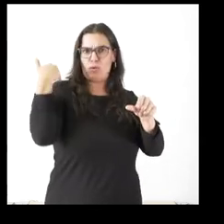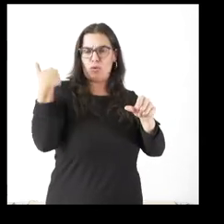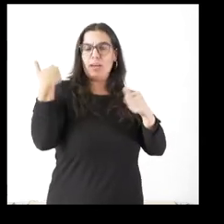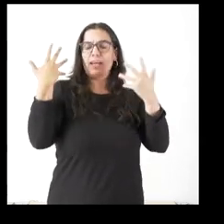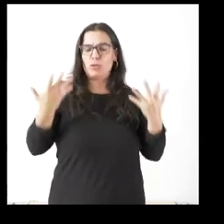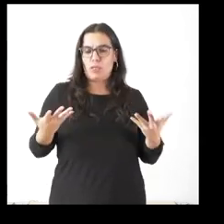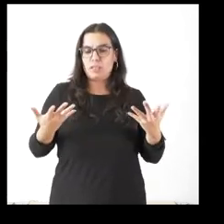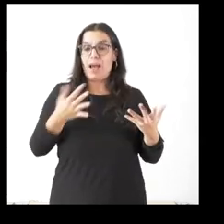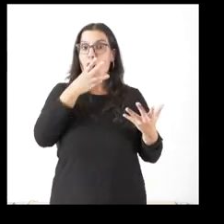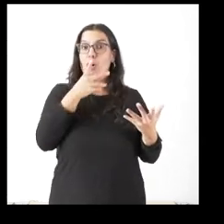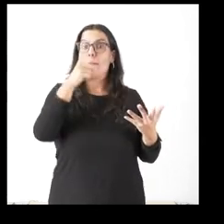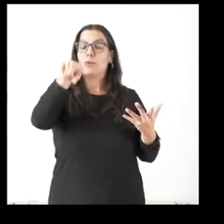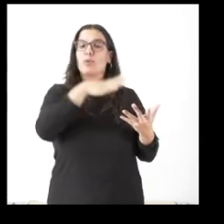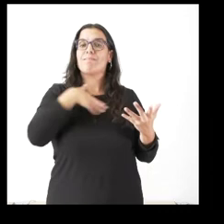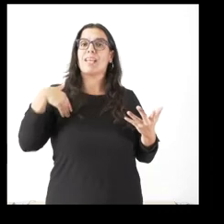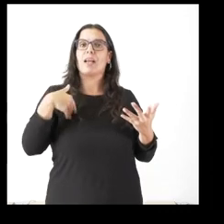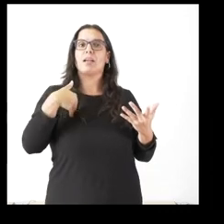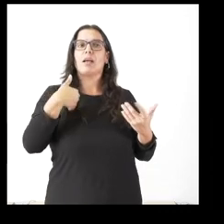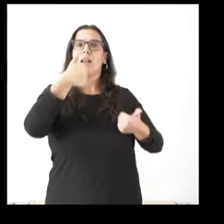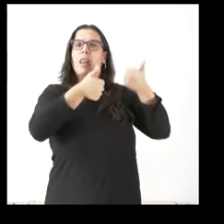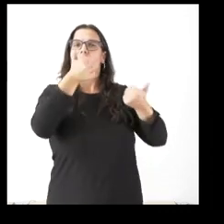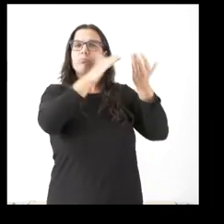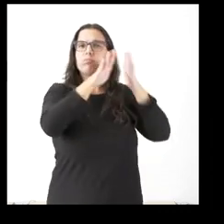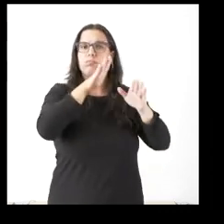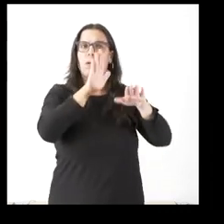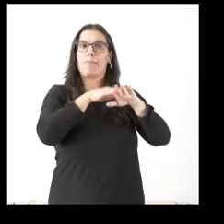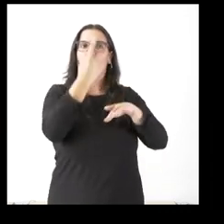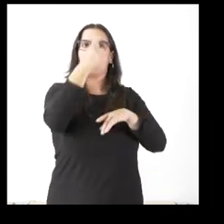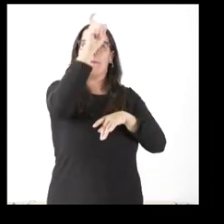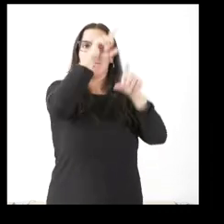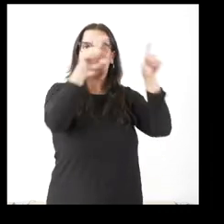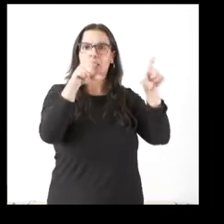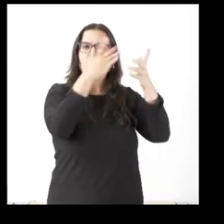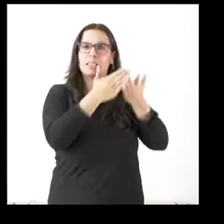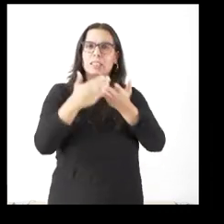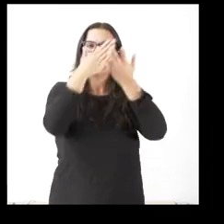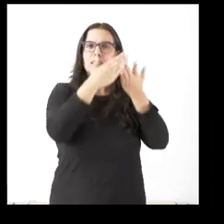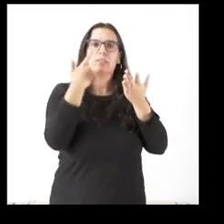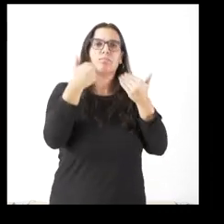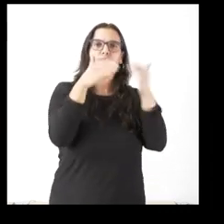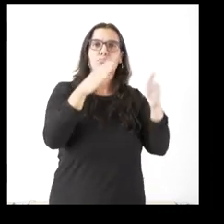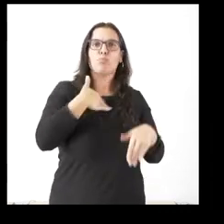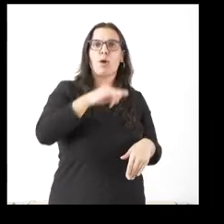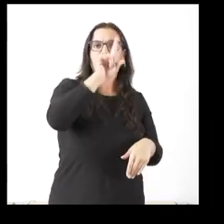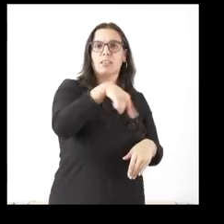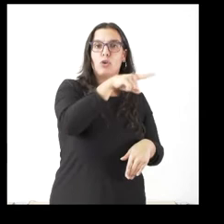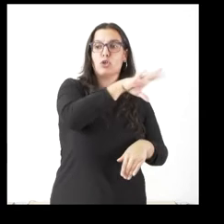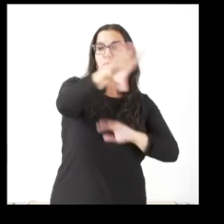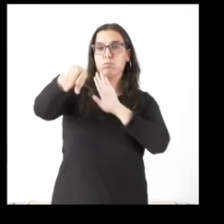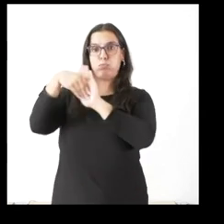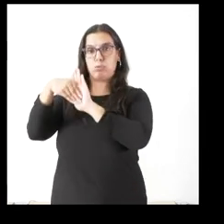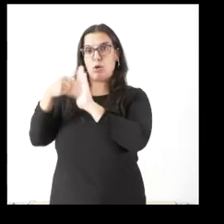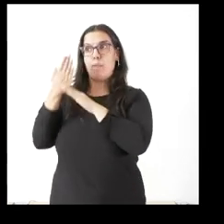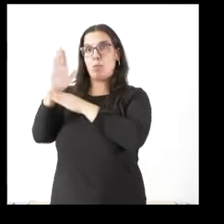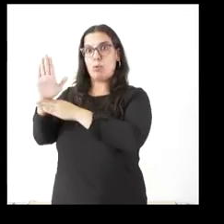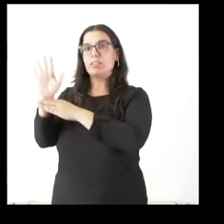dan de licitar un estudio de viabilidad para reabrir Garoña, si eso lo van a incorporar como propuesta o se va a quedar